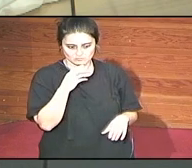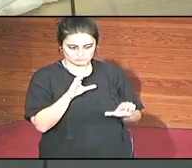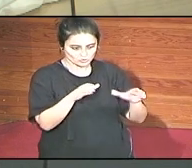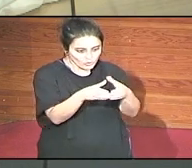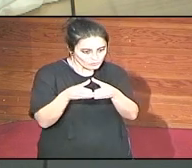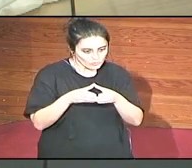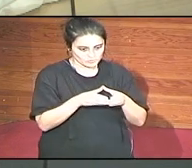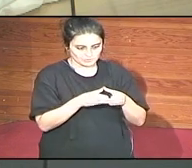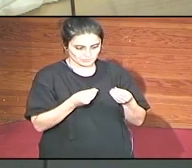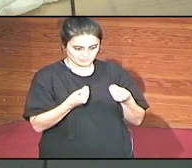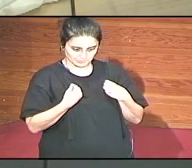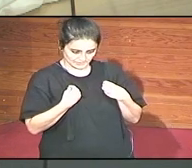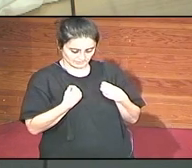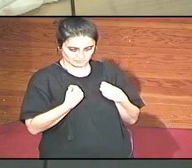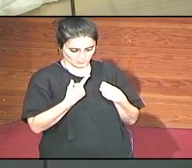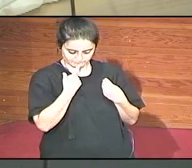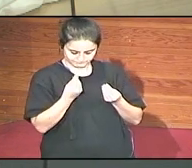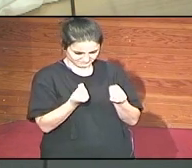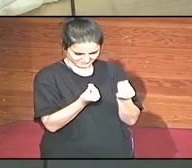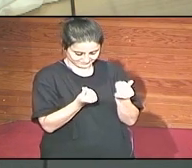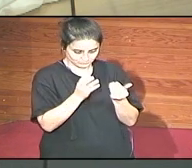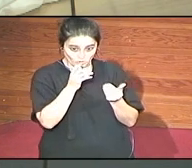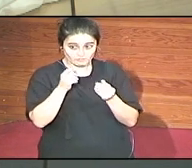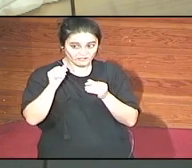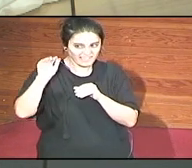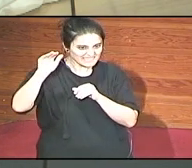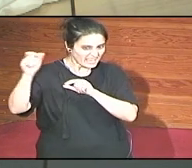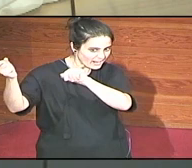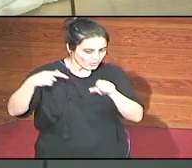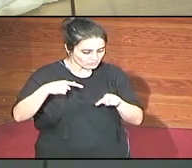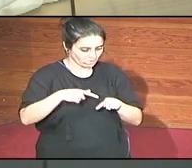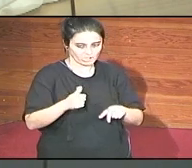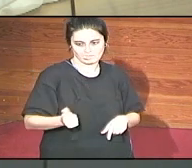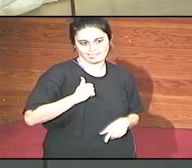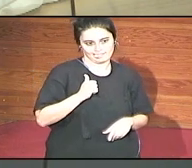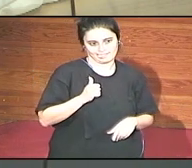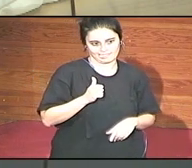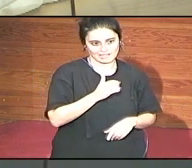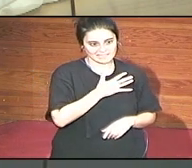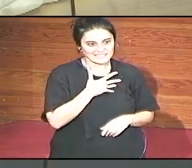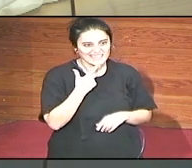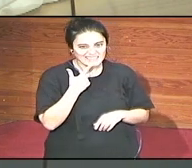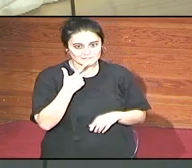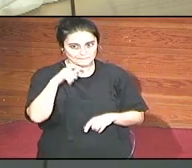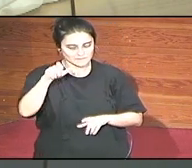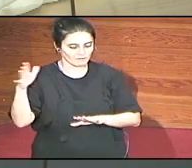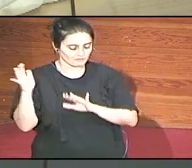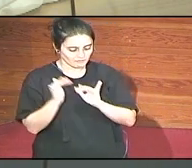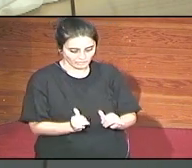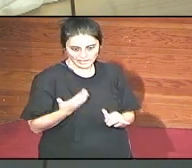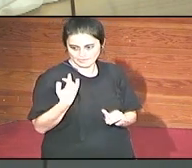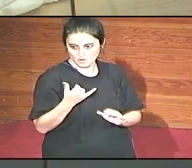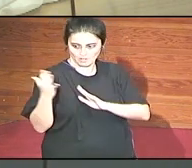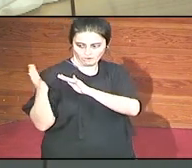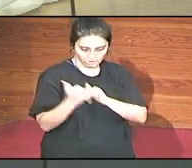cualquier cosa el extranjero es una oportunidad el foráneo el extranjero el recién llegado es una oportunidad es